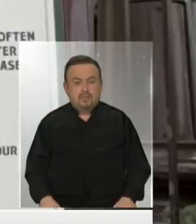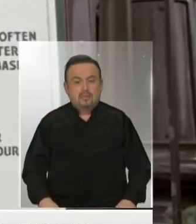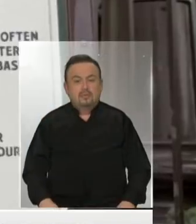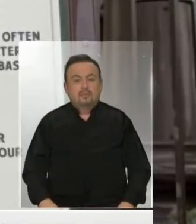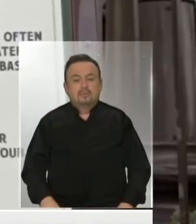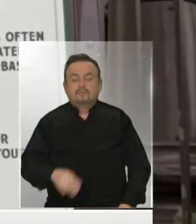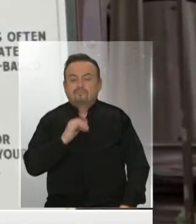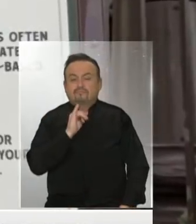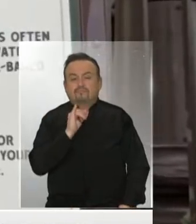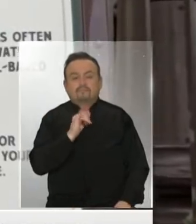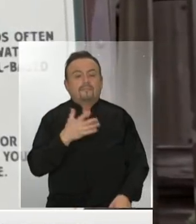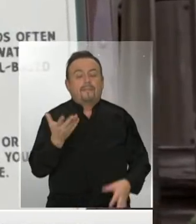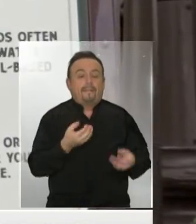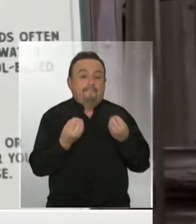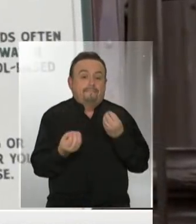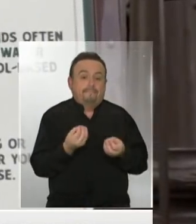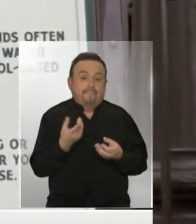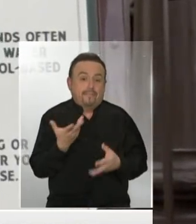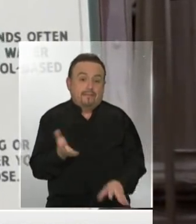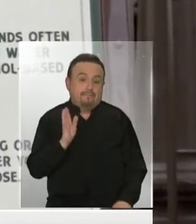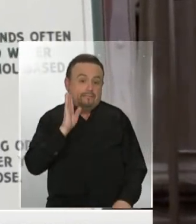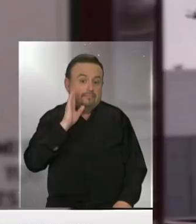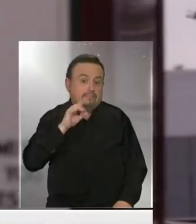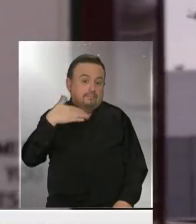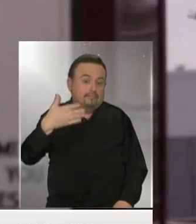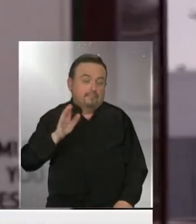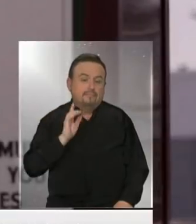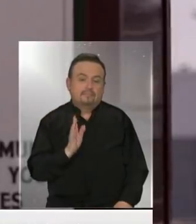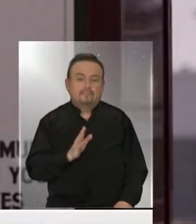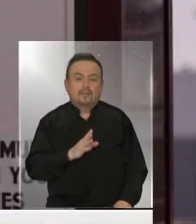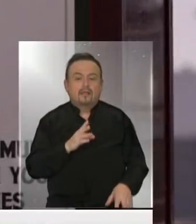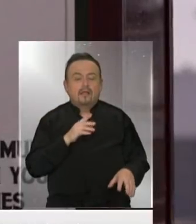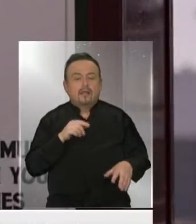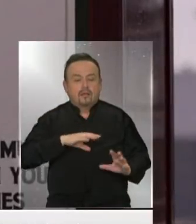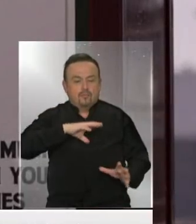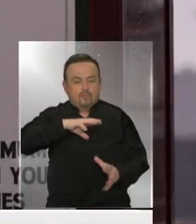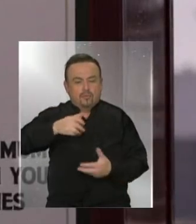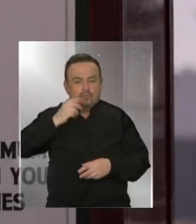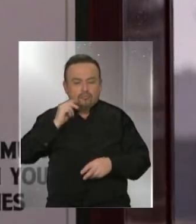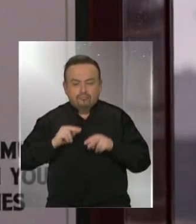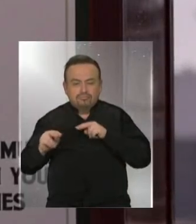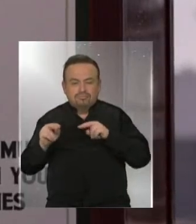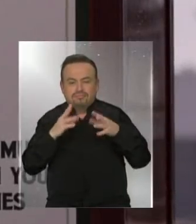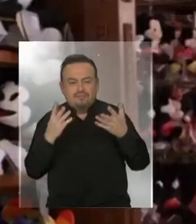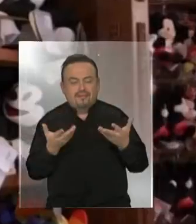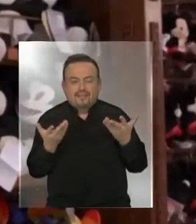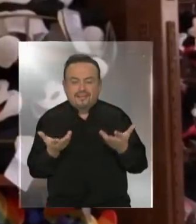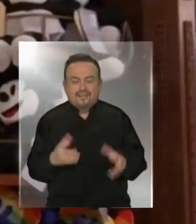así que vamos a ver qué pasa. Bueno, muy bien. Este recorrido por el mundo junto a Natacha.